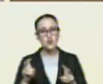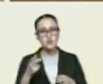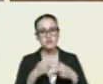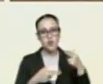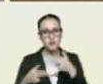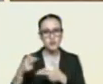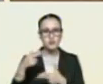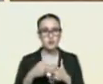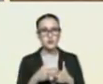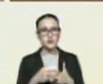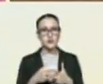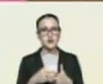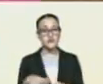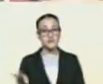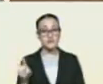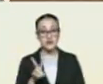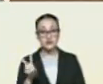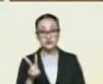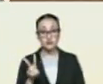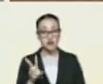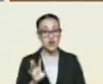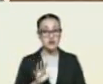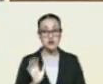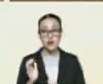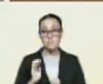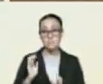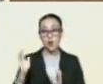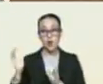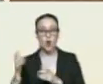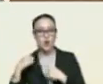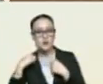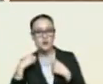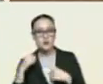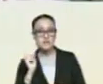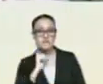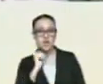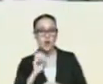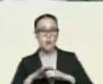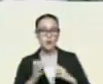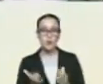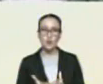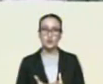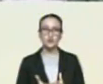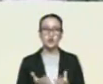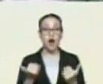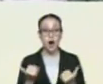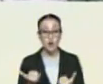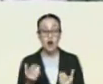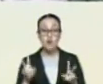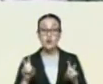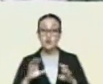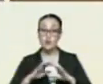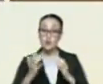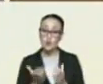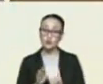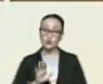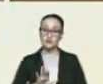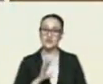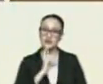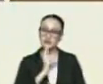construyendo, del cual Venezuela ya se despojó del viejo mundo y forma parte de este nuevo mundo. Bueno, este es el